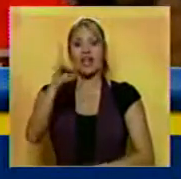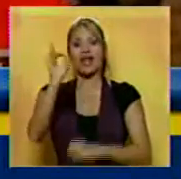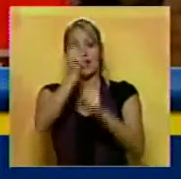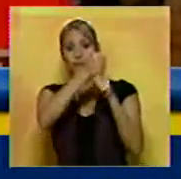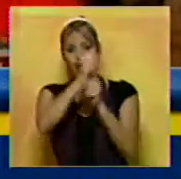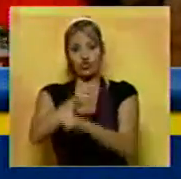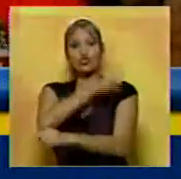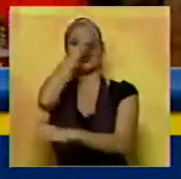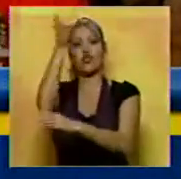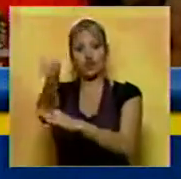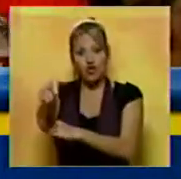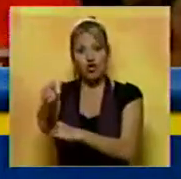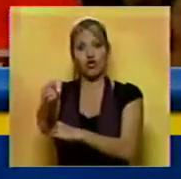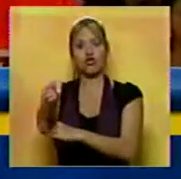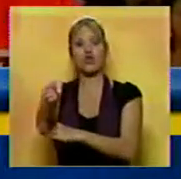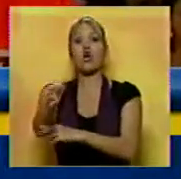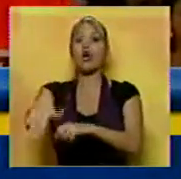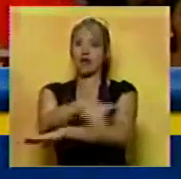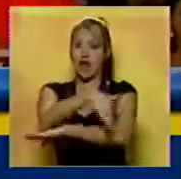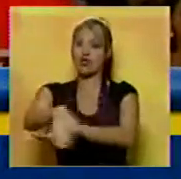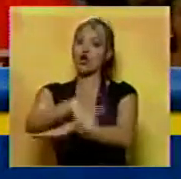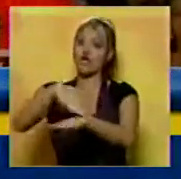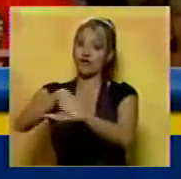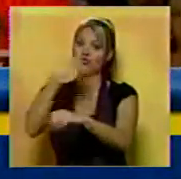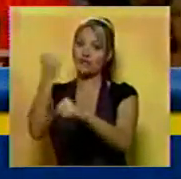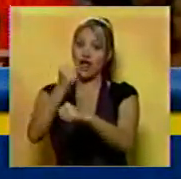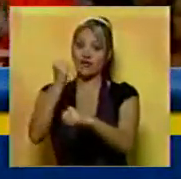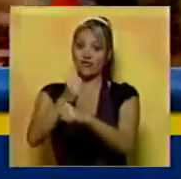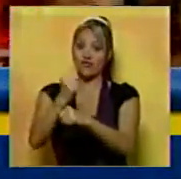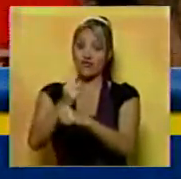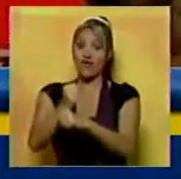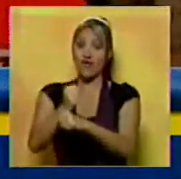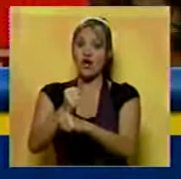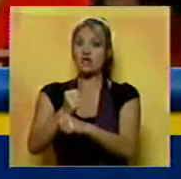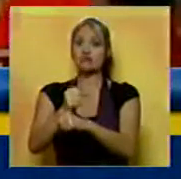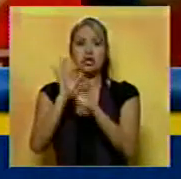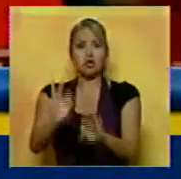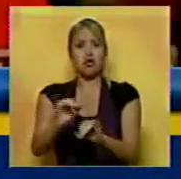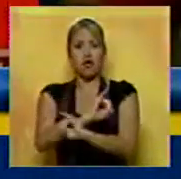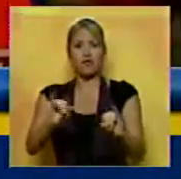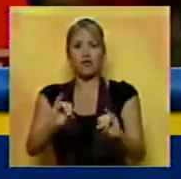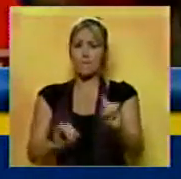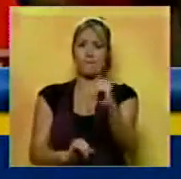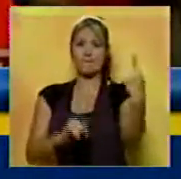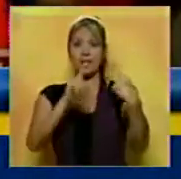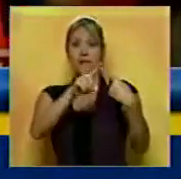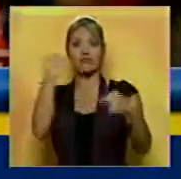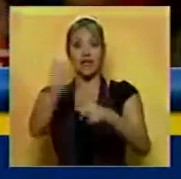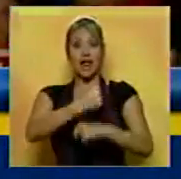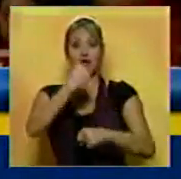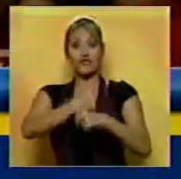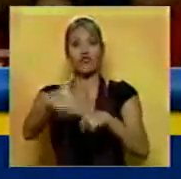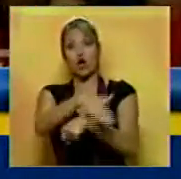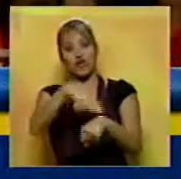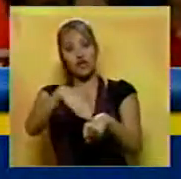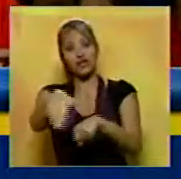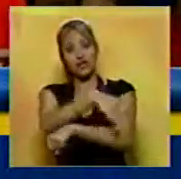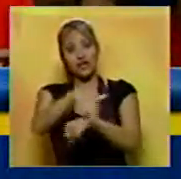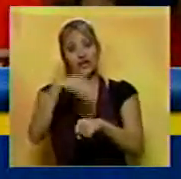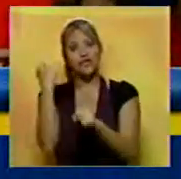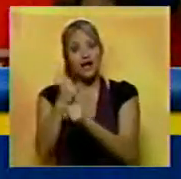Macuro. Vamos con el gobierno de calle y ya estaríamos concluyendo la primera jornada de gobierno de